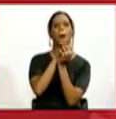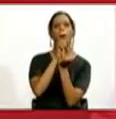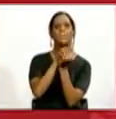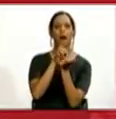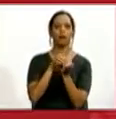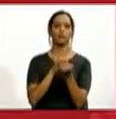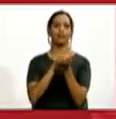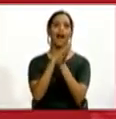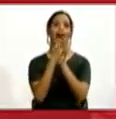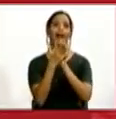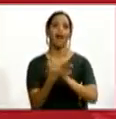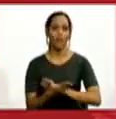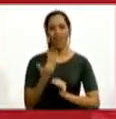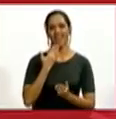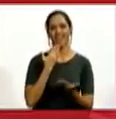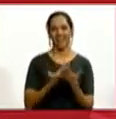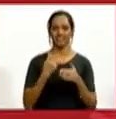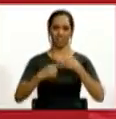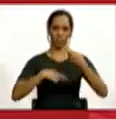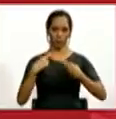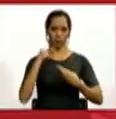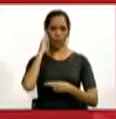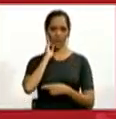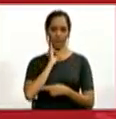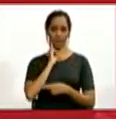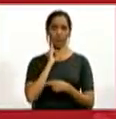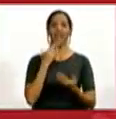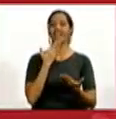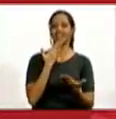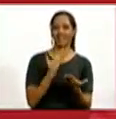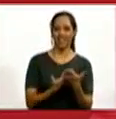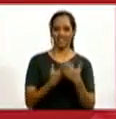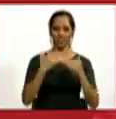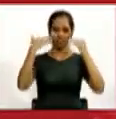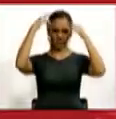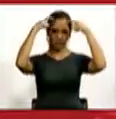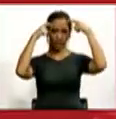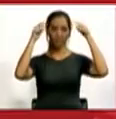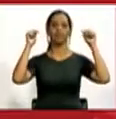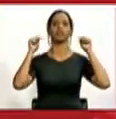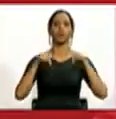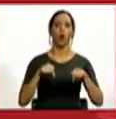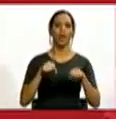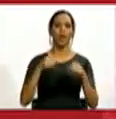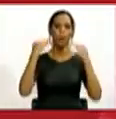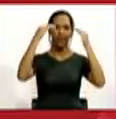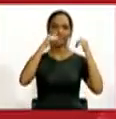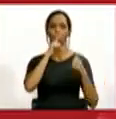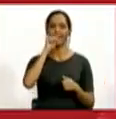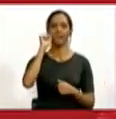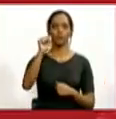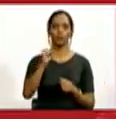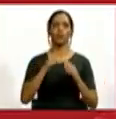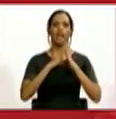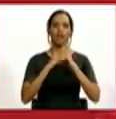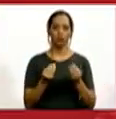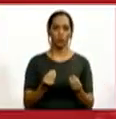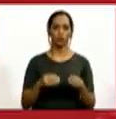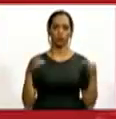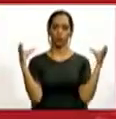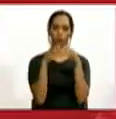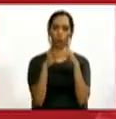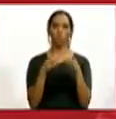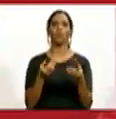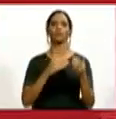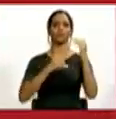se acabó gracias a la revolución bolivariana, gracias al comandante Chávez y hoy al comandante Maduro y a todo el alto mando político de la revolución